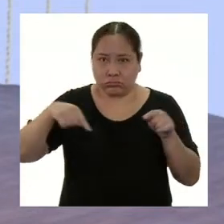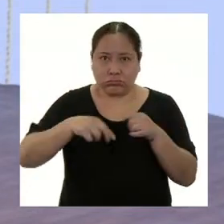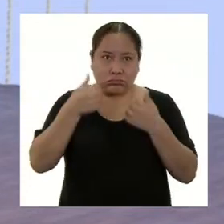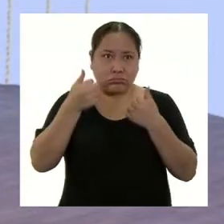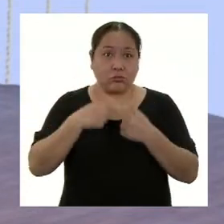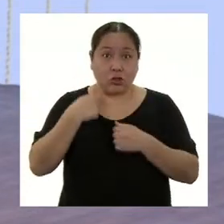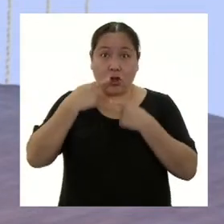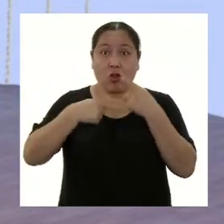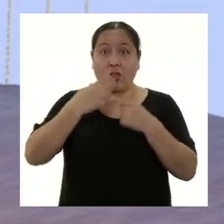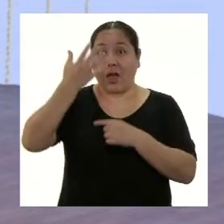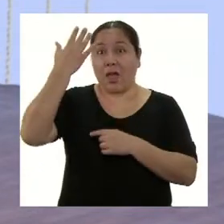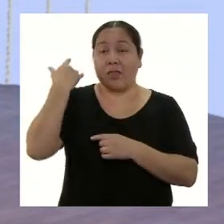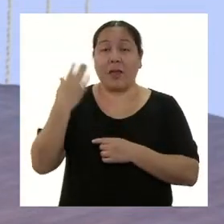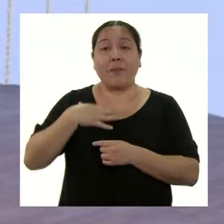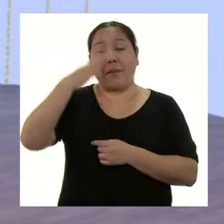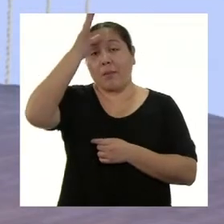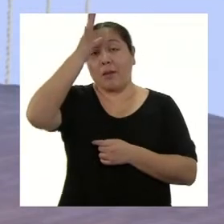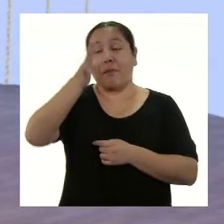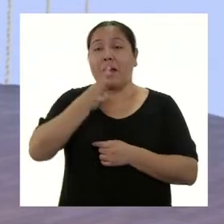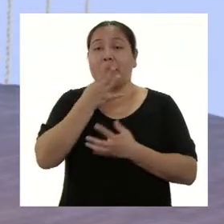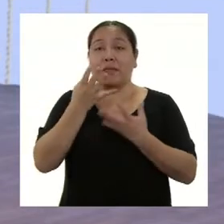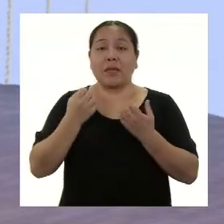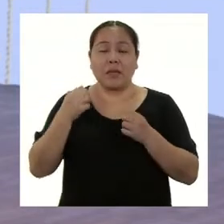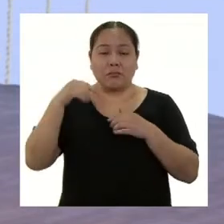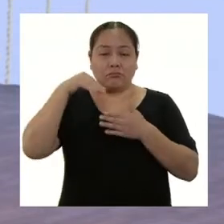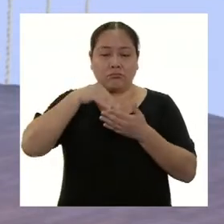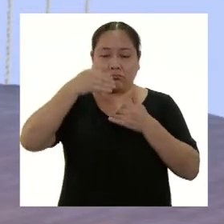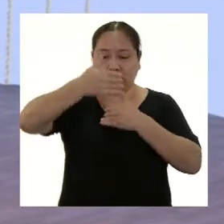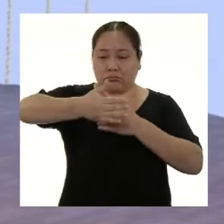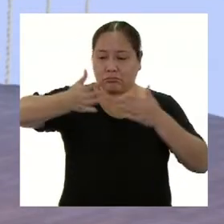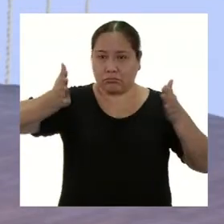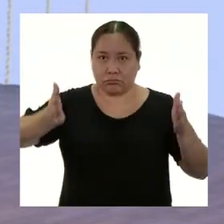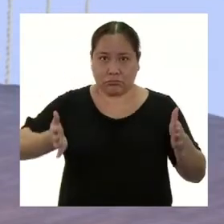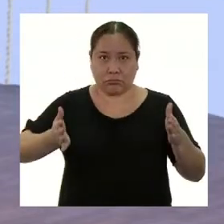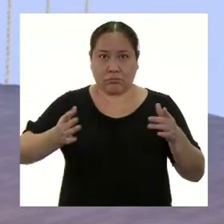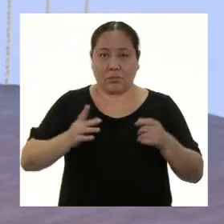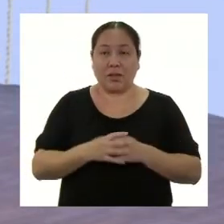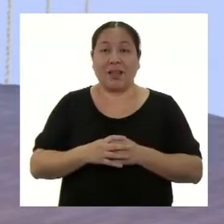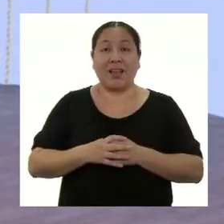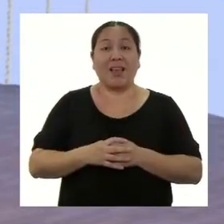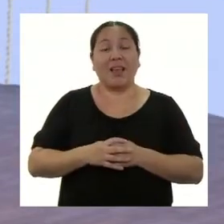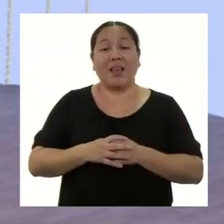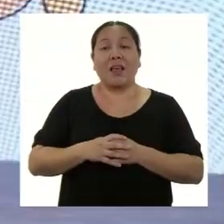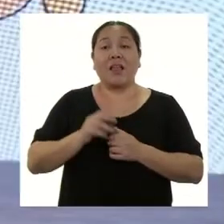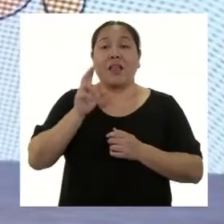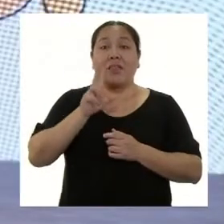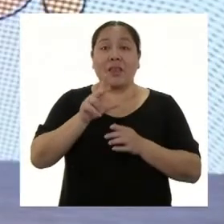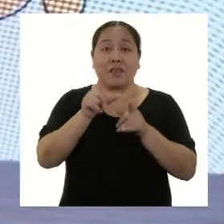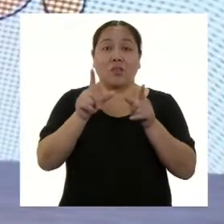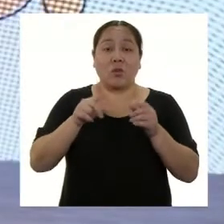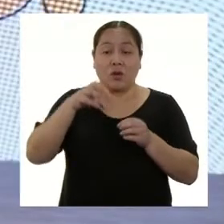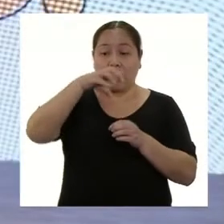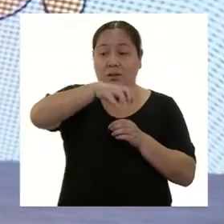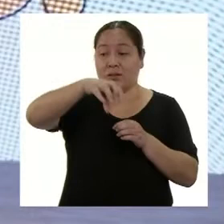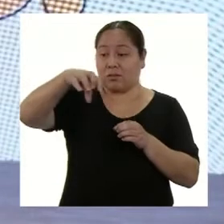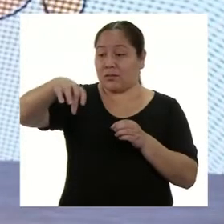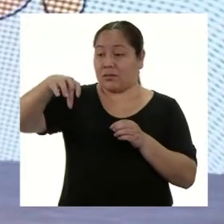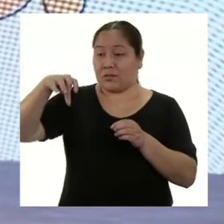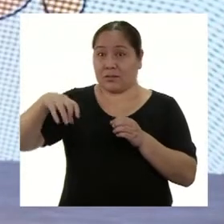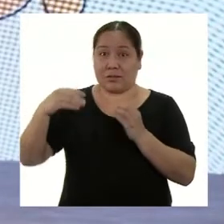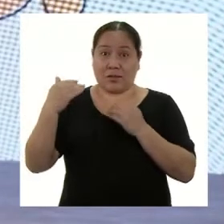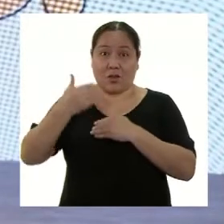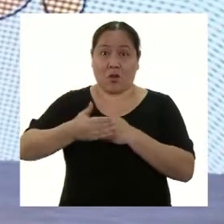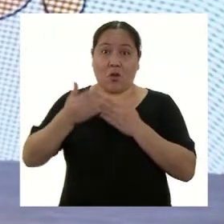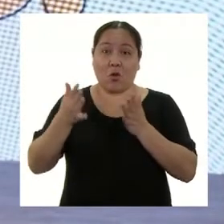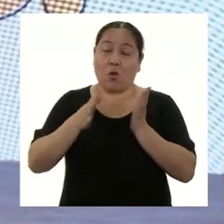comenté antes, mis padres quieren hacer un estudio en mi casa, que esté a la misma distancia de 3 habitaciones. De acuerdo a eso,